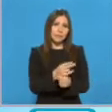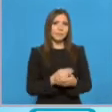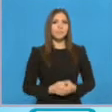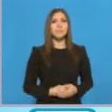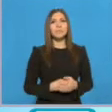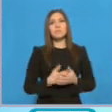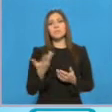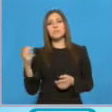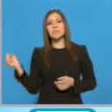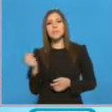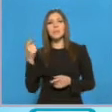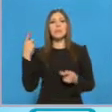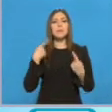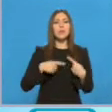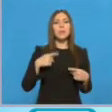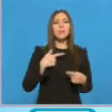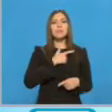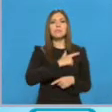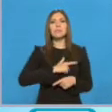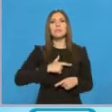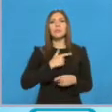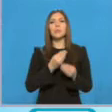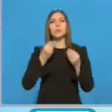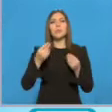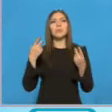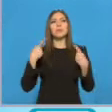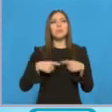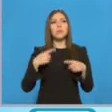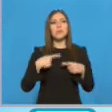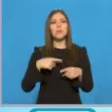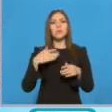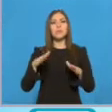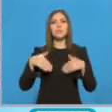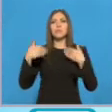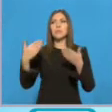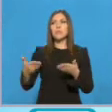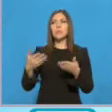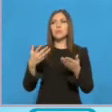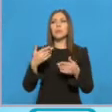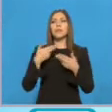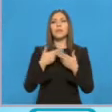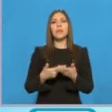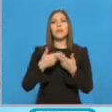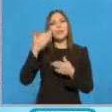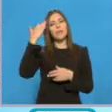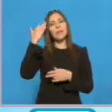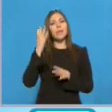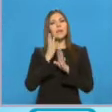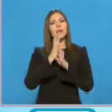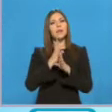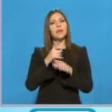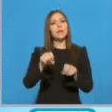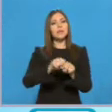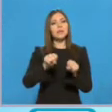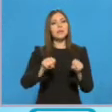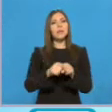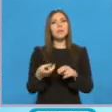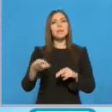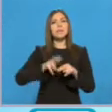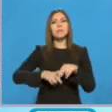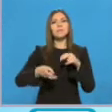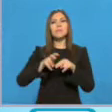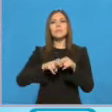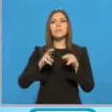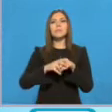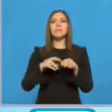el público ha estado respondiendo muy bien, la gente ha estado llegando con suficiente tiempo de antelación y la sala se llena. Pues sí.